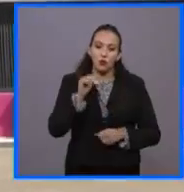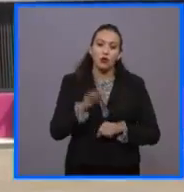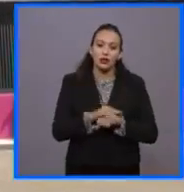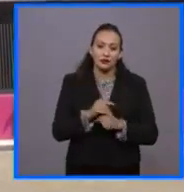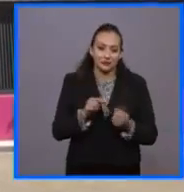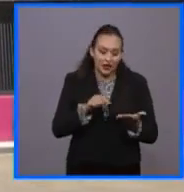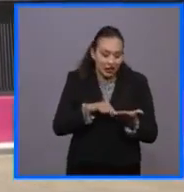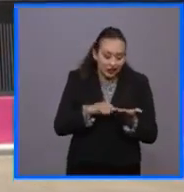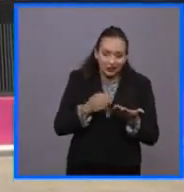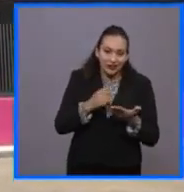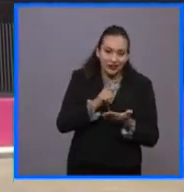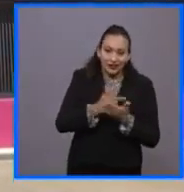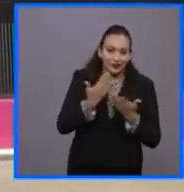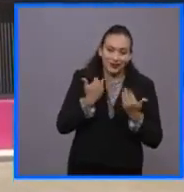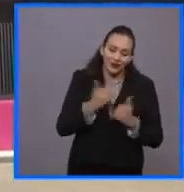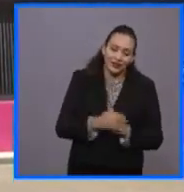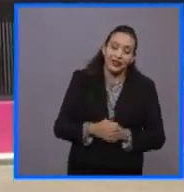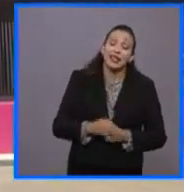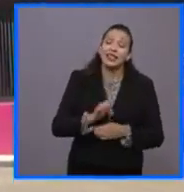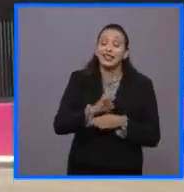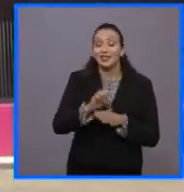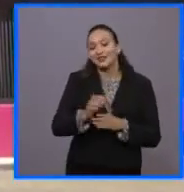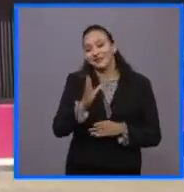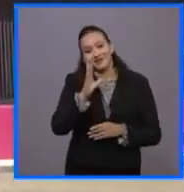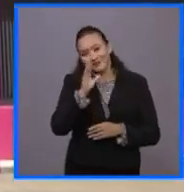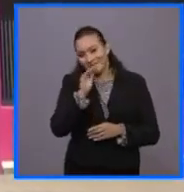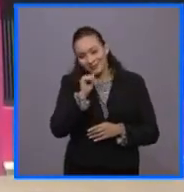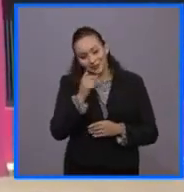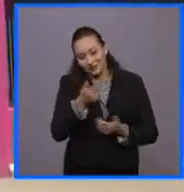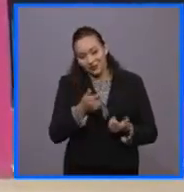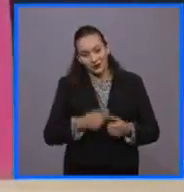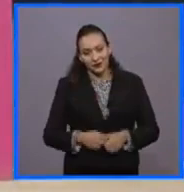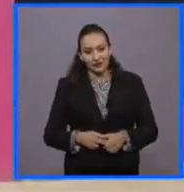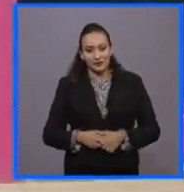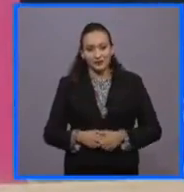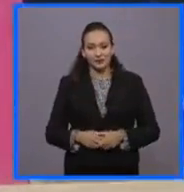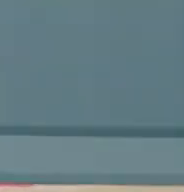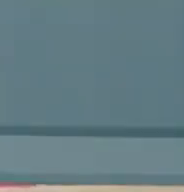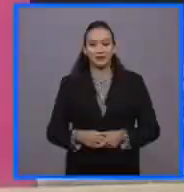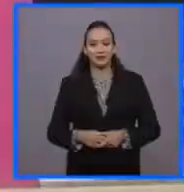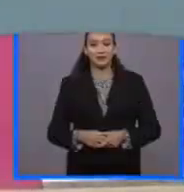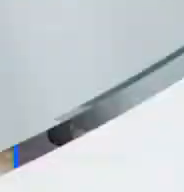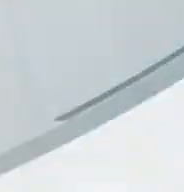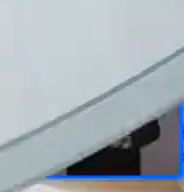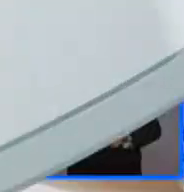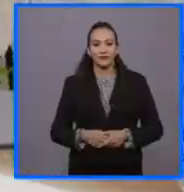expresa sobre ello, por lo que no es posible atender su petición.